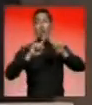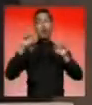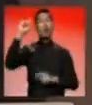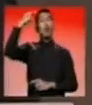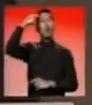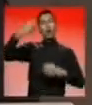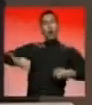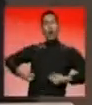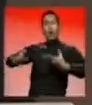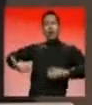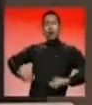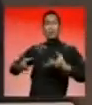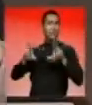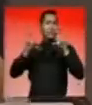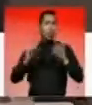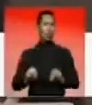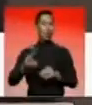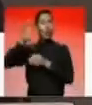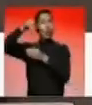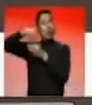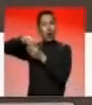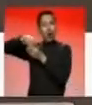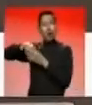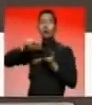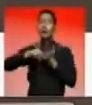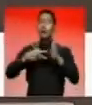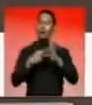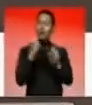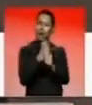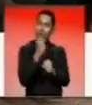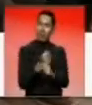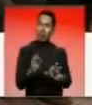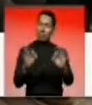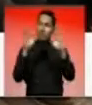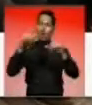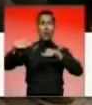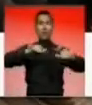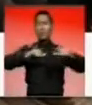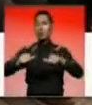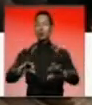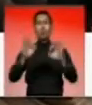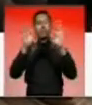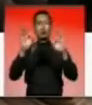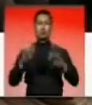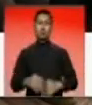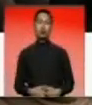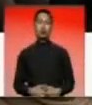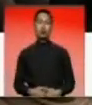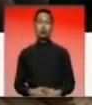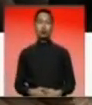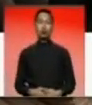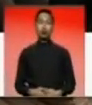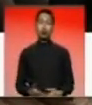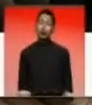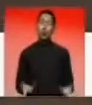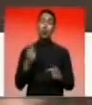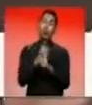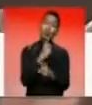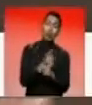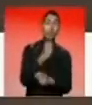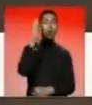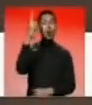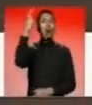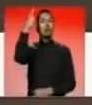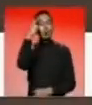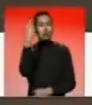Estado. Además, significa más eficiencia en la administración de justicia. Es quizás por esta razón que con todo